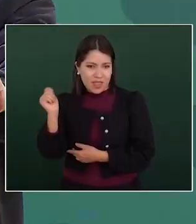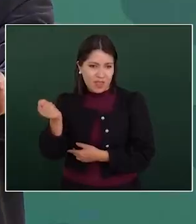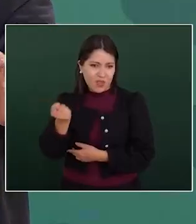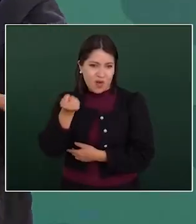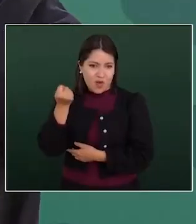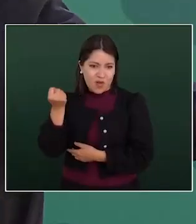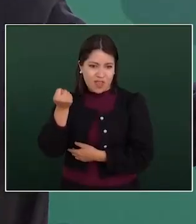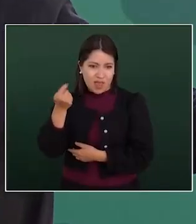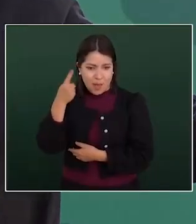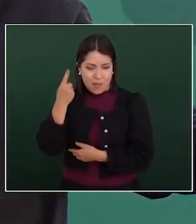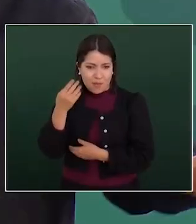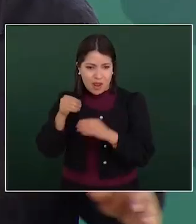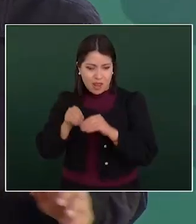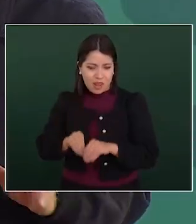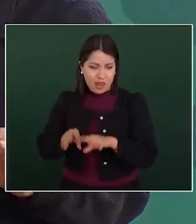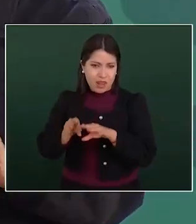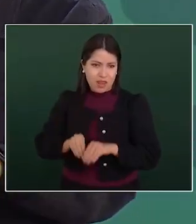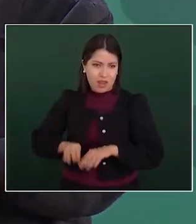Nada más que